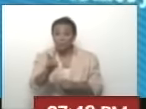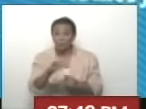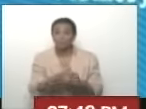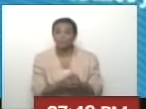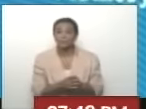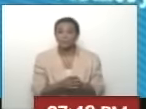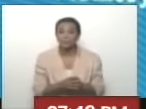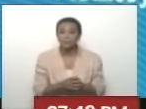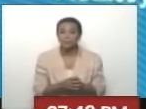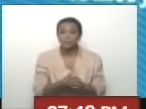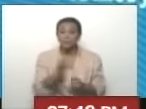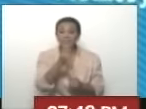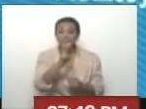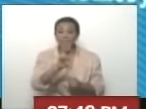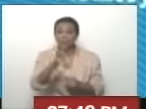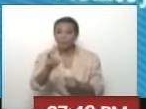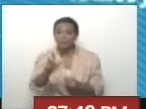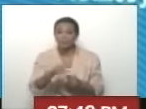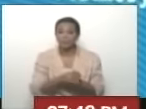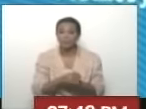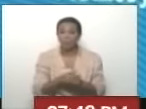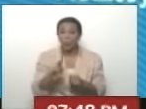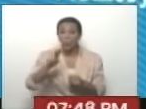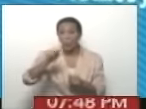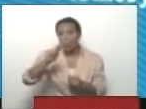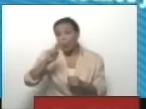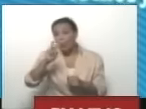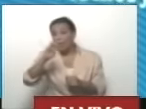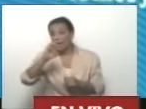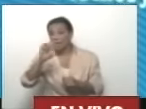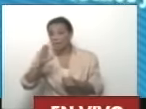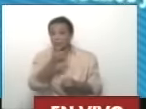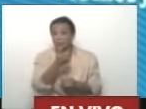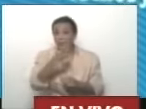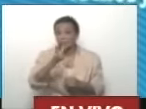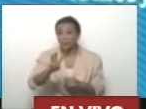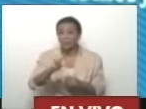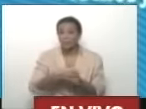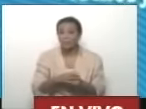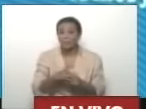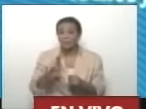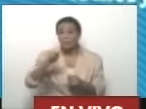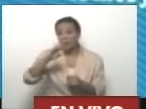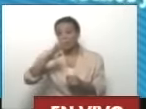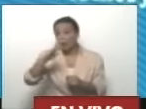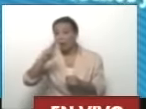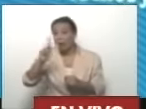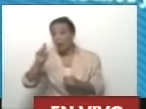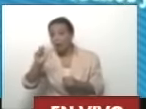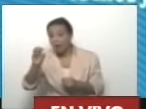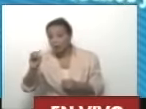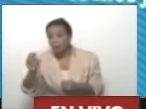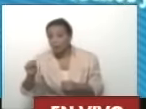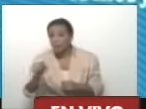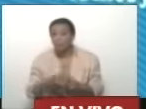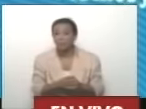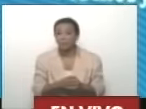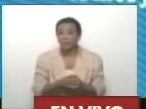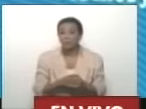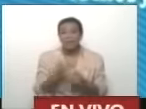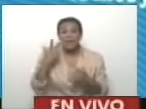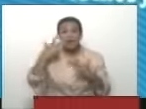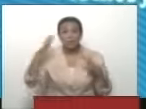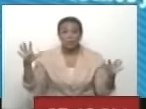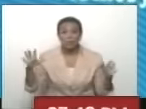112, 113, Uzbekistán, 114, Vanuatu, 115, la